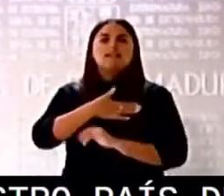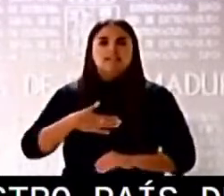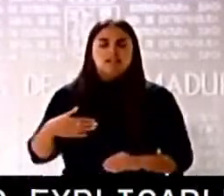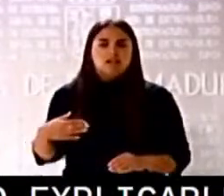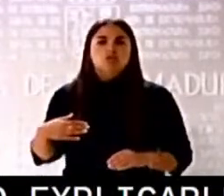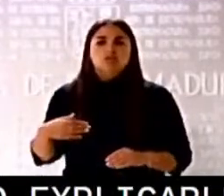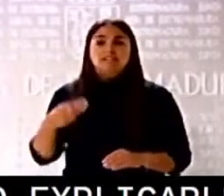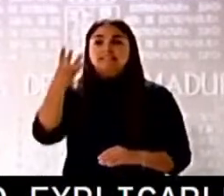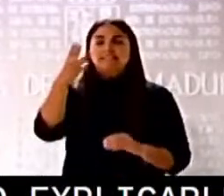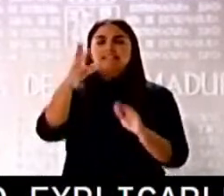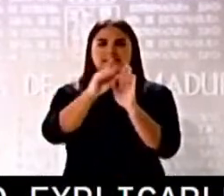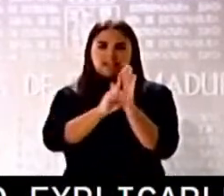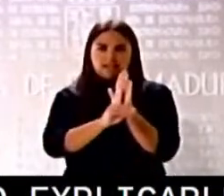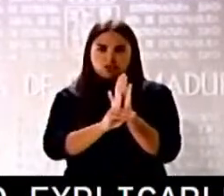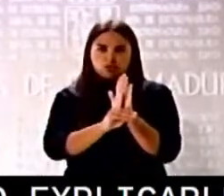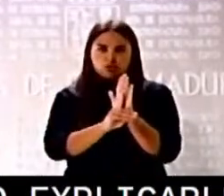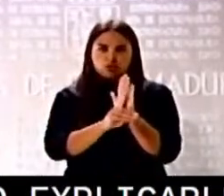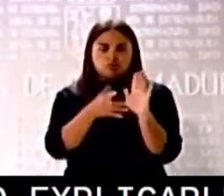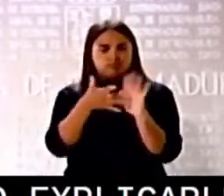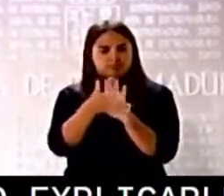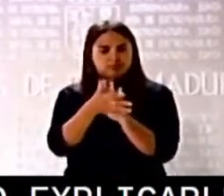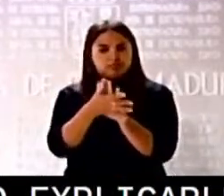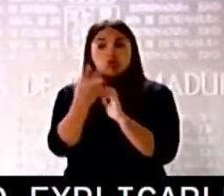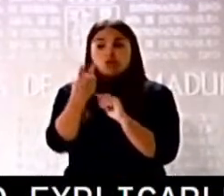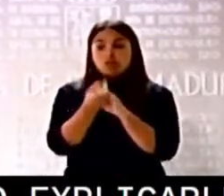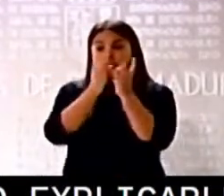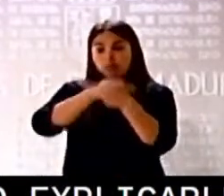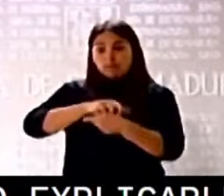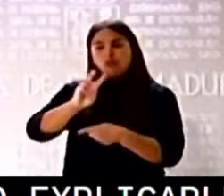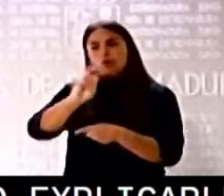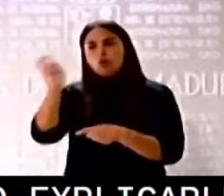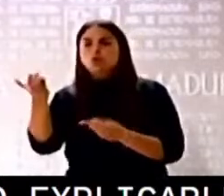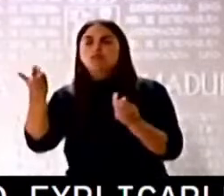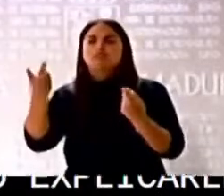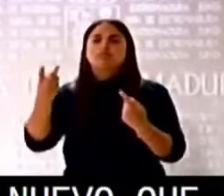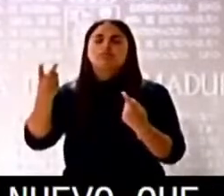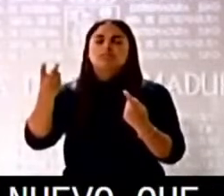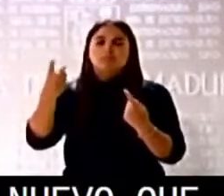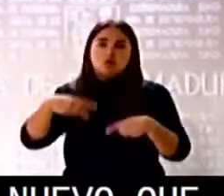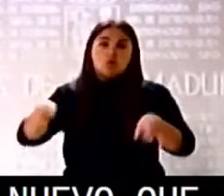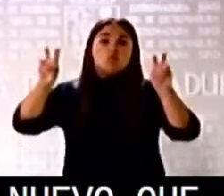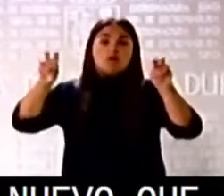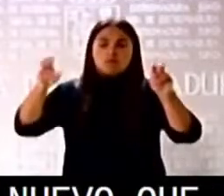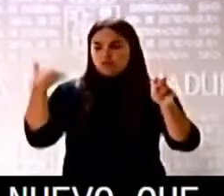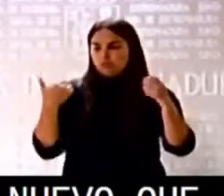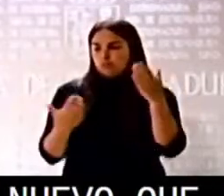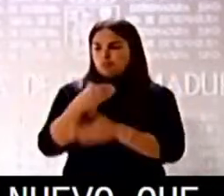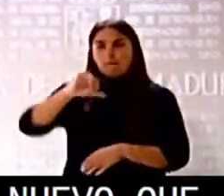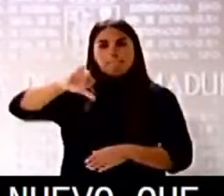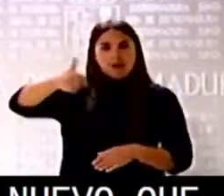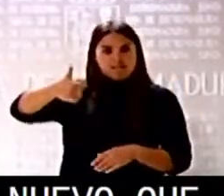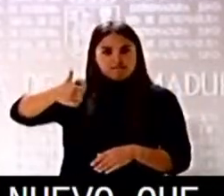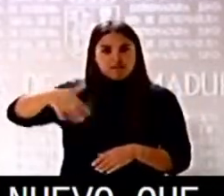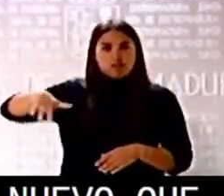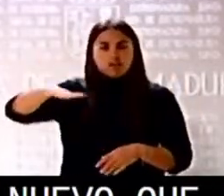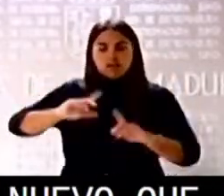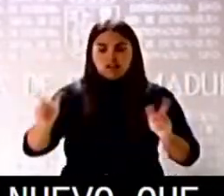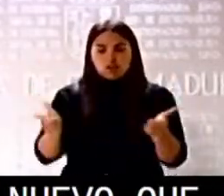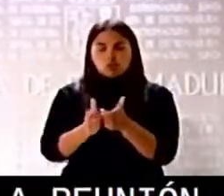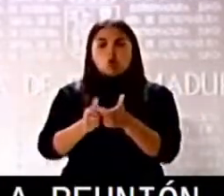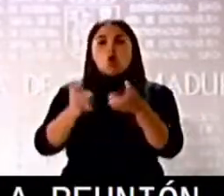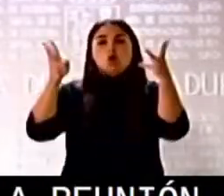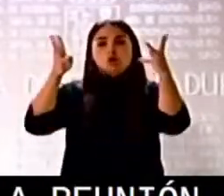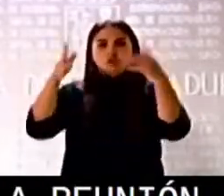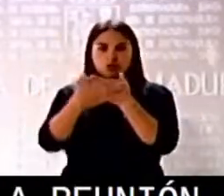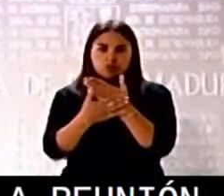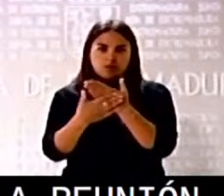3 decretos, 2 que modificamos y uno nuevo que han sido aprobados en esta mañana en la reunión del Consejo